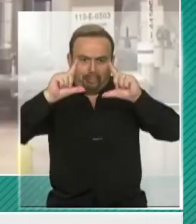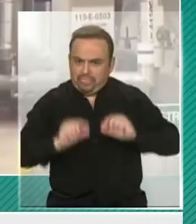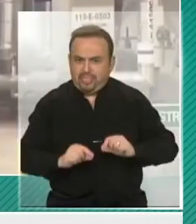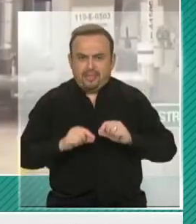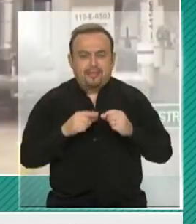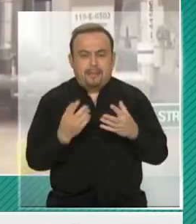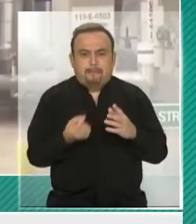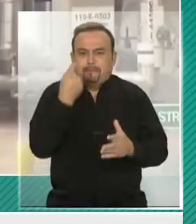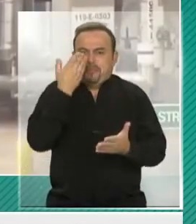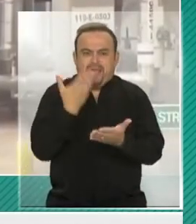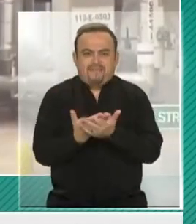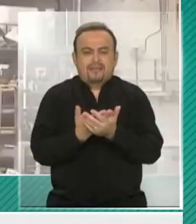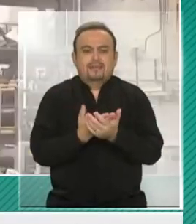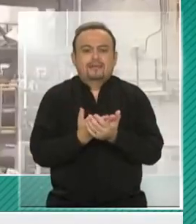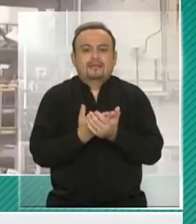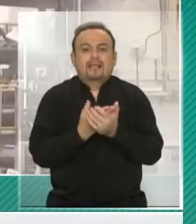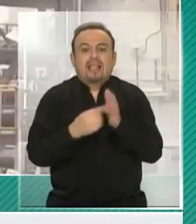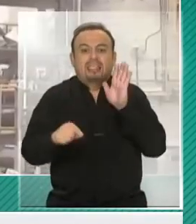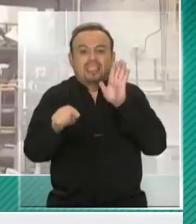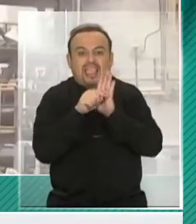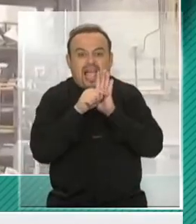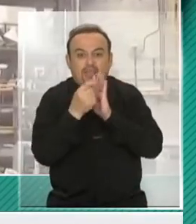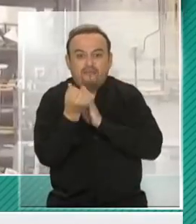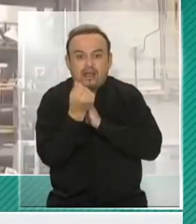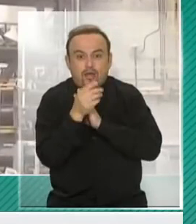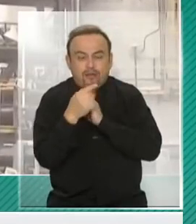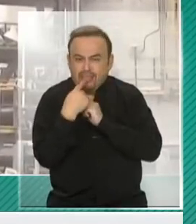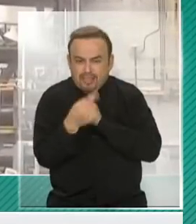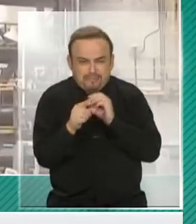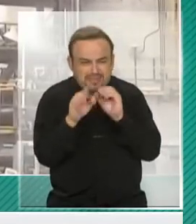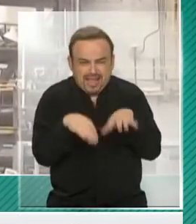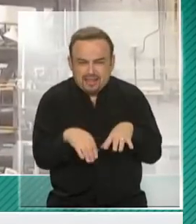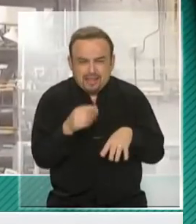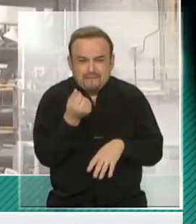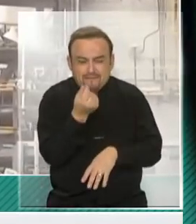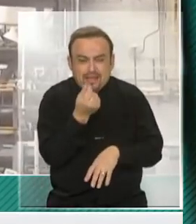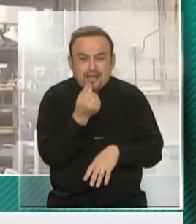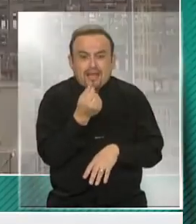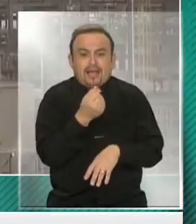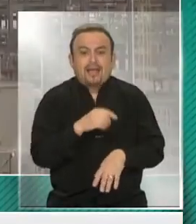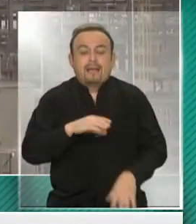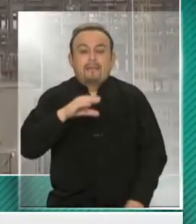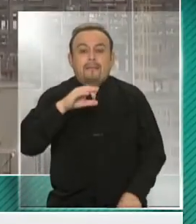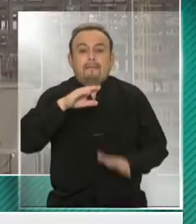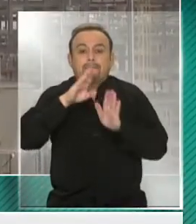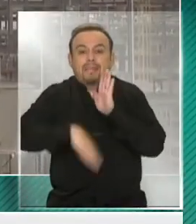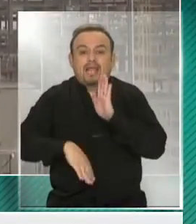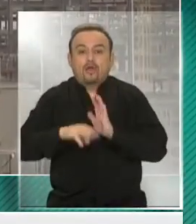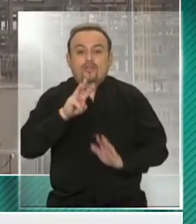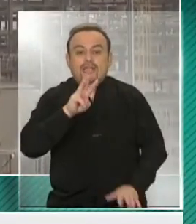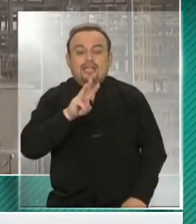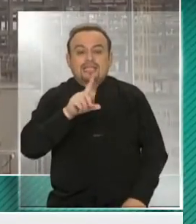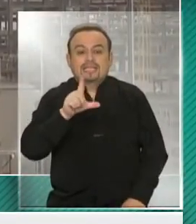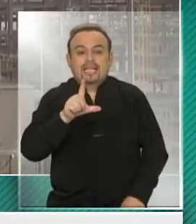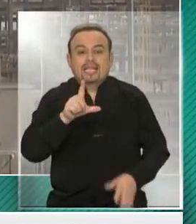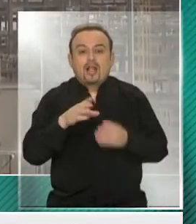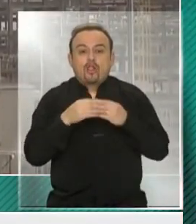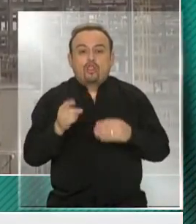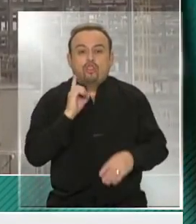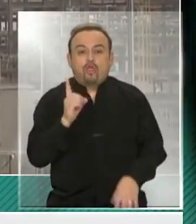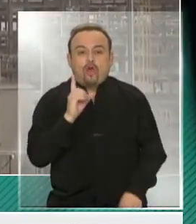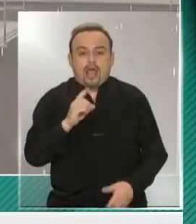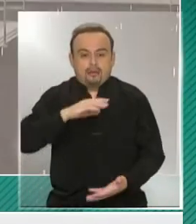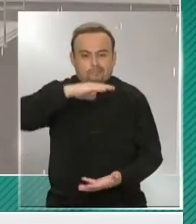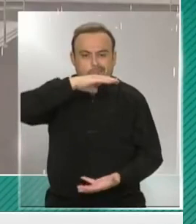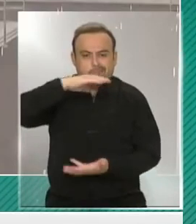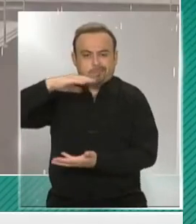que cotizó negativo tal como te lo estoy contando el precio llegó a menos 37 dólares el